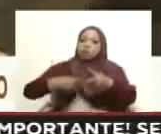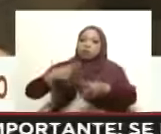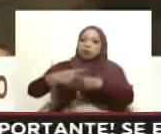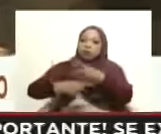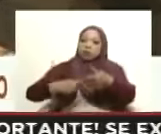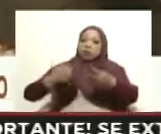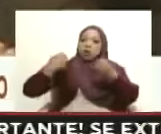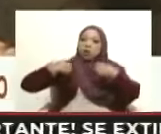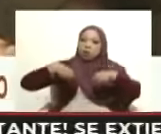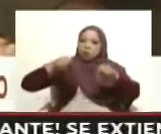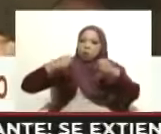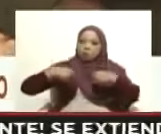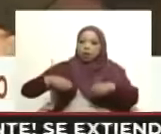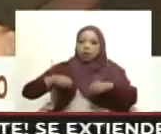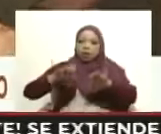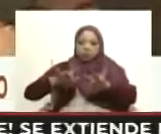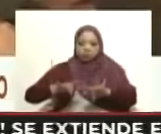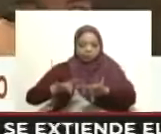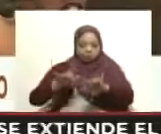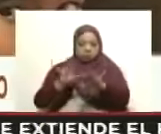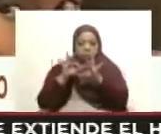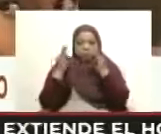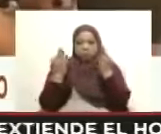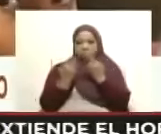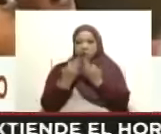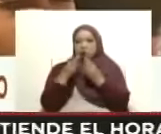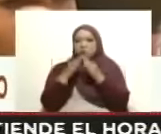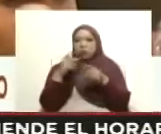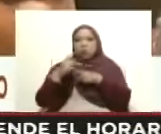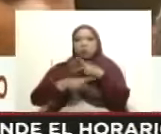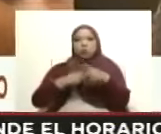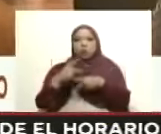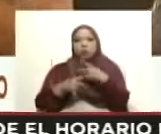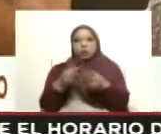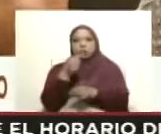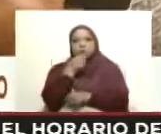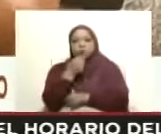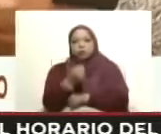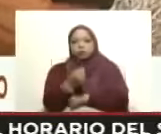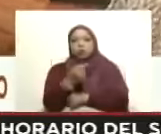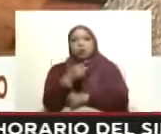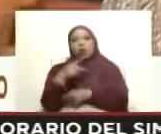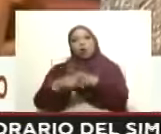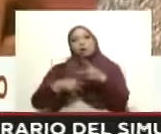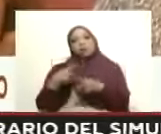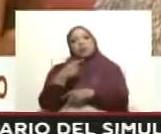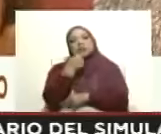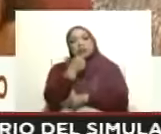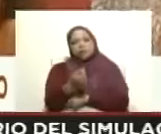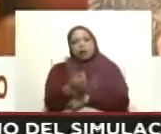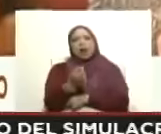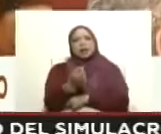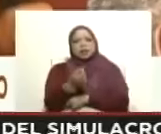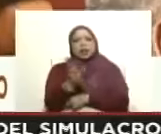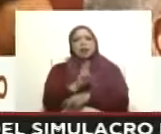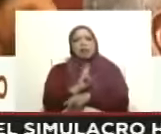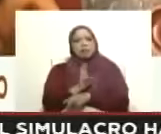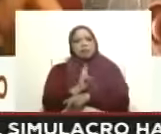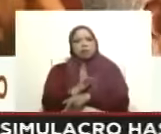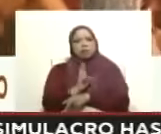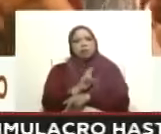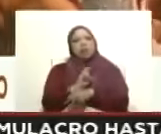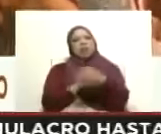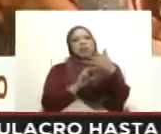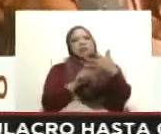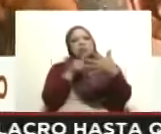las máquinas de votación de familiarizarse con el proceso por cierto un proceso muy sencillo y muy rápido y